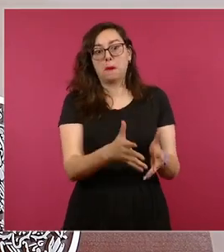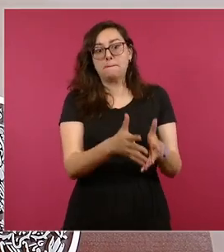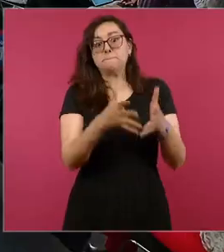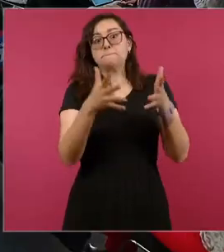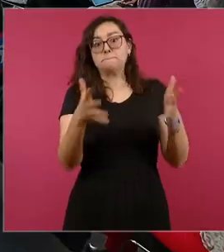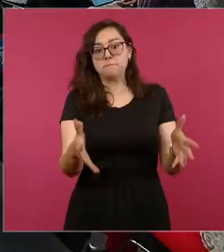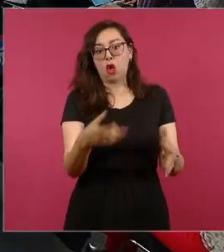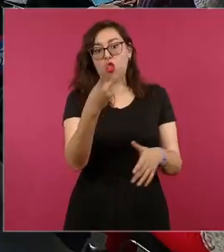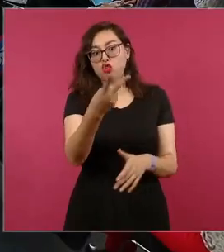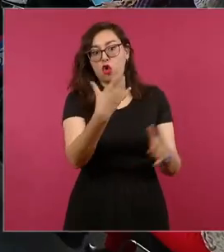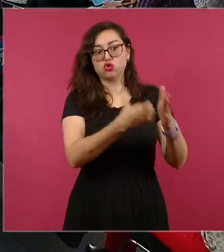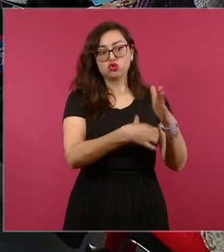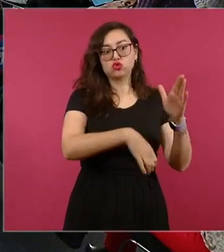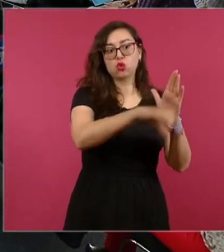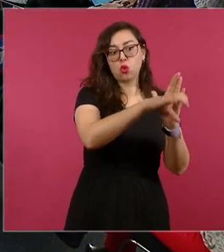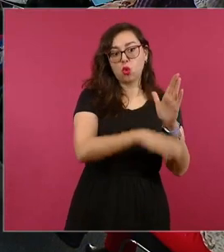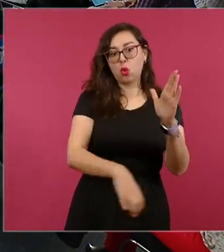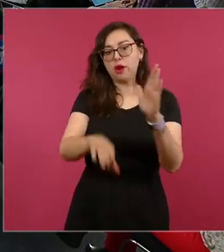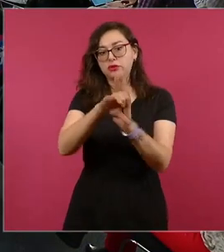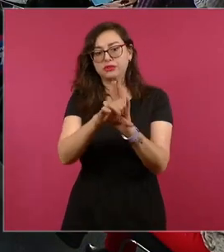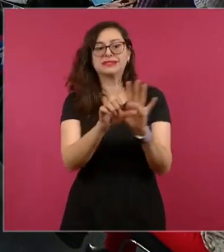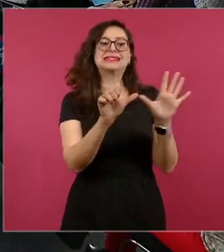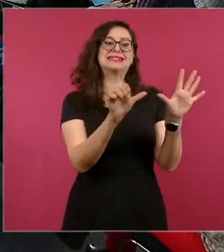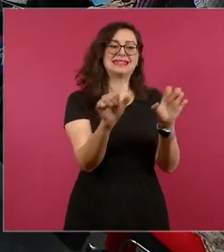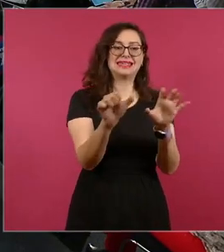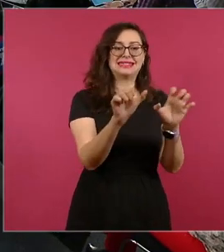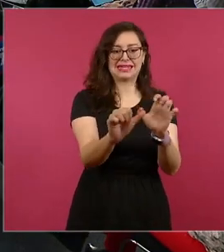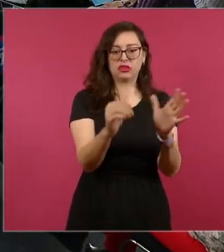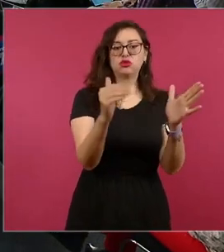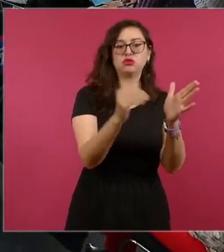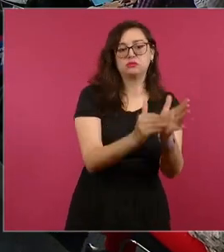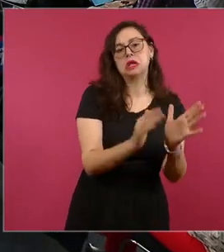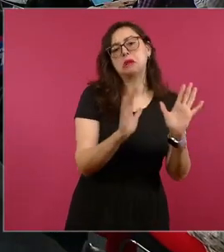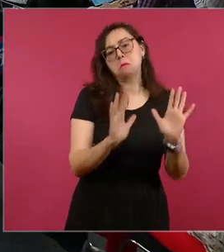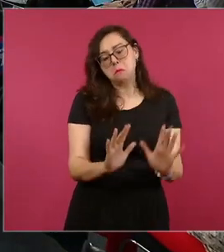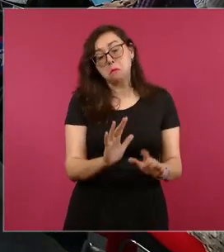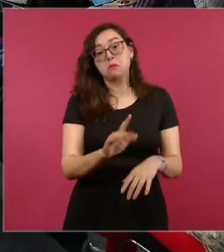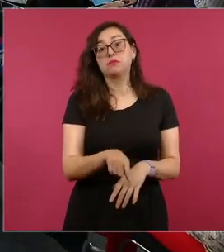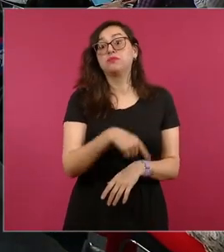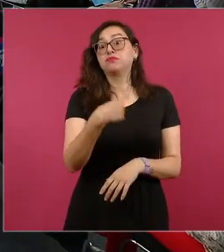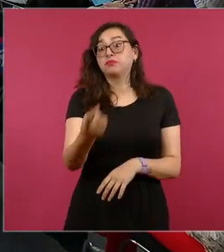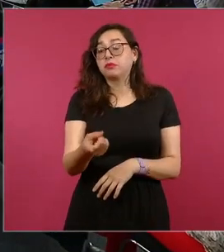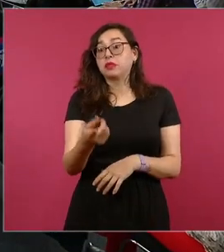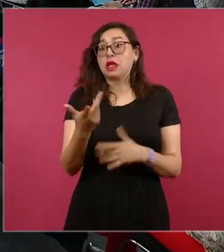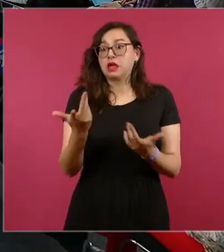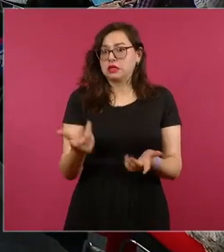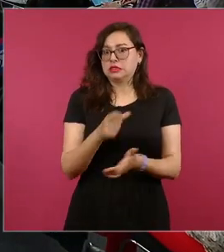ejercer en 600 mil pesos y ya unidades, centros de salud que son de más de